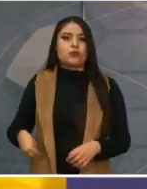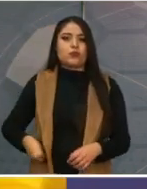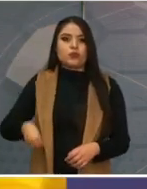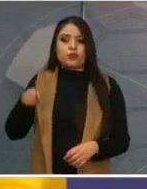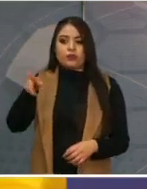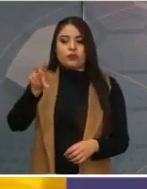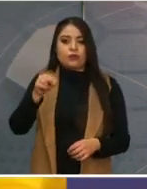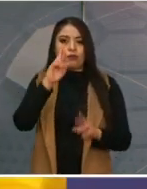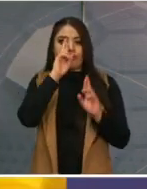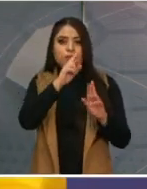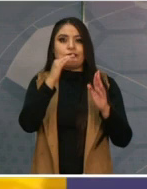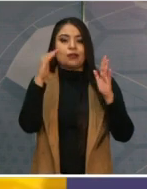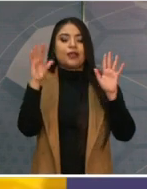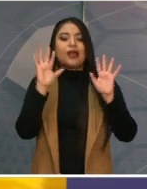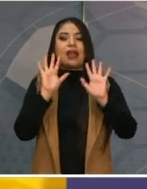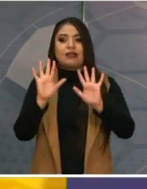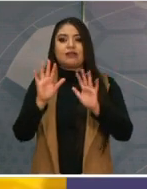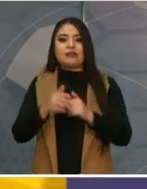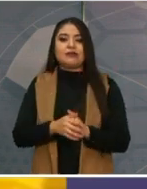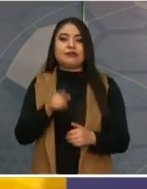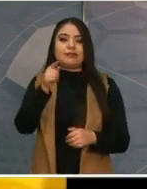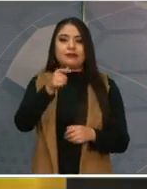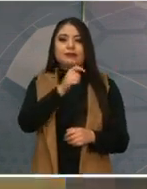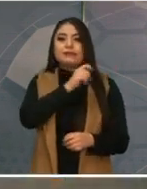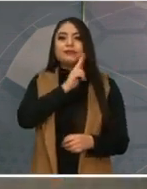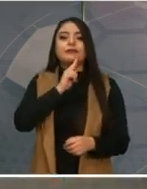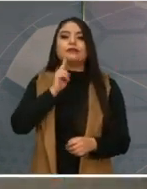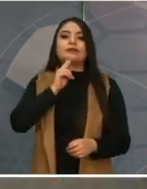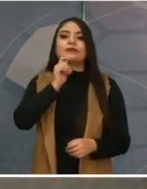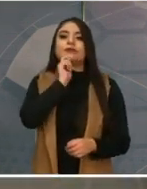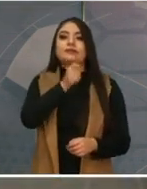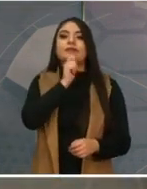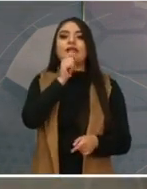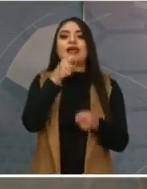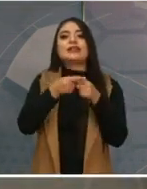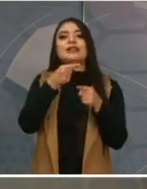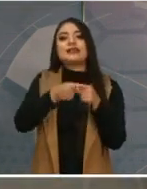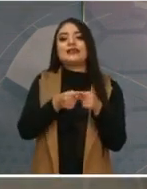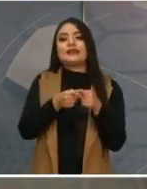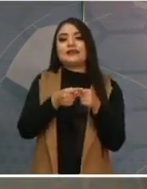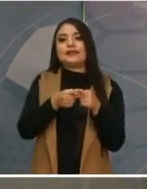Con imágenes de Sergio Navarro, informó para Telediario Edna Juárez.